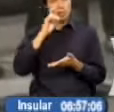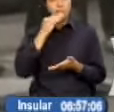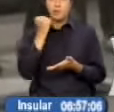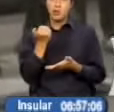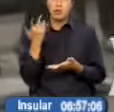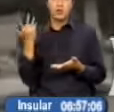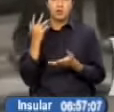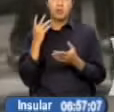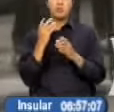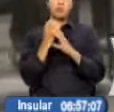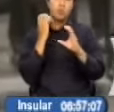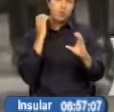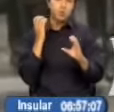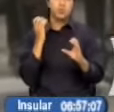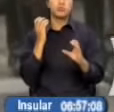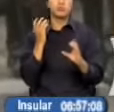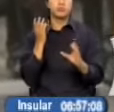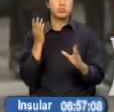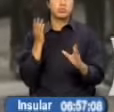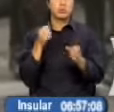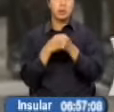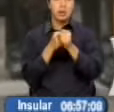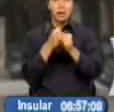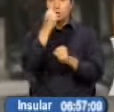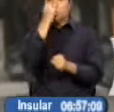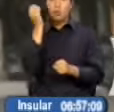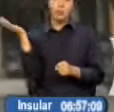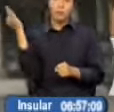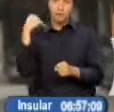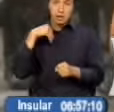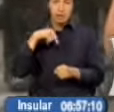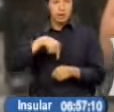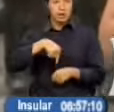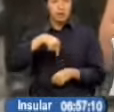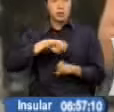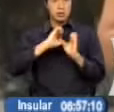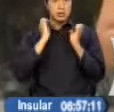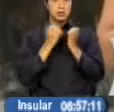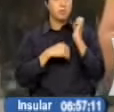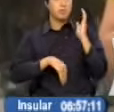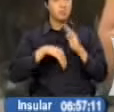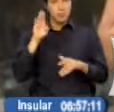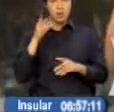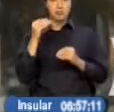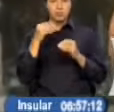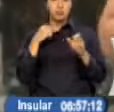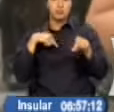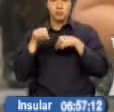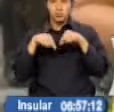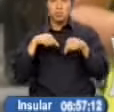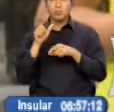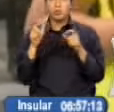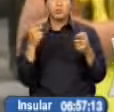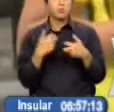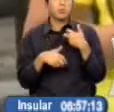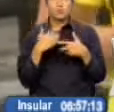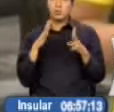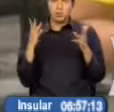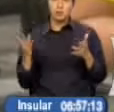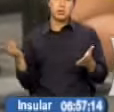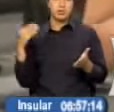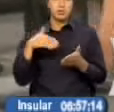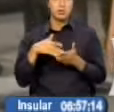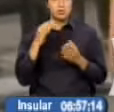en el transporte municipal y público que es el de la ecovía va a llevarlos también de acá va haber mayor abastecimiento para que la gente no tenga complicaciones y puedan arribar